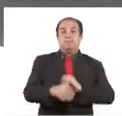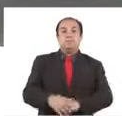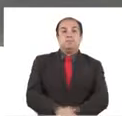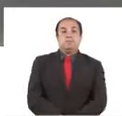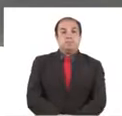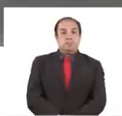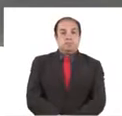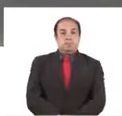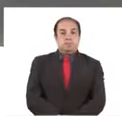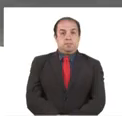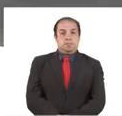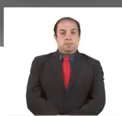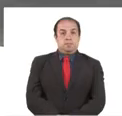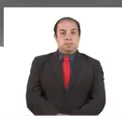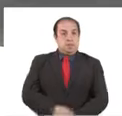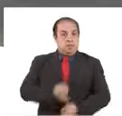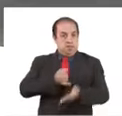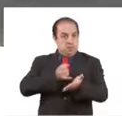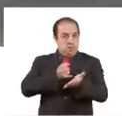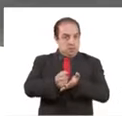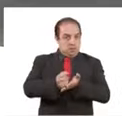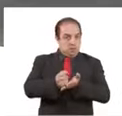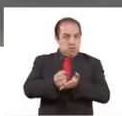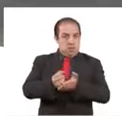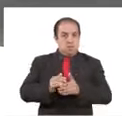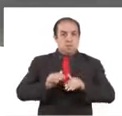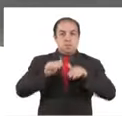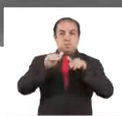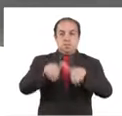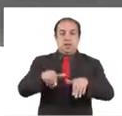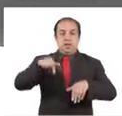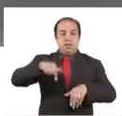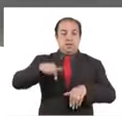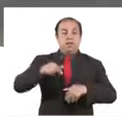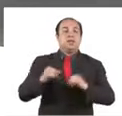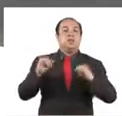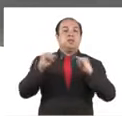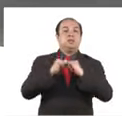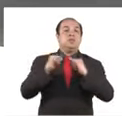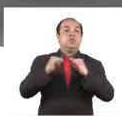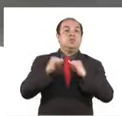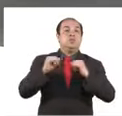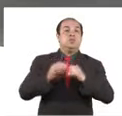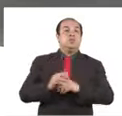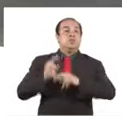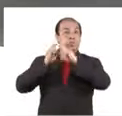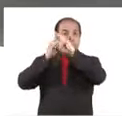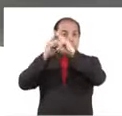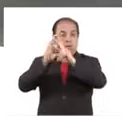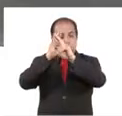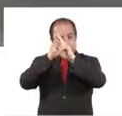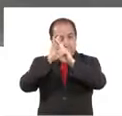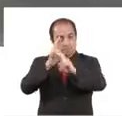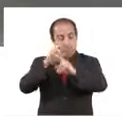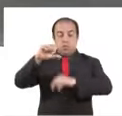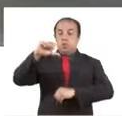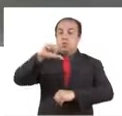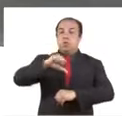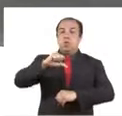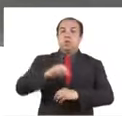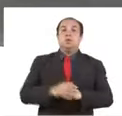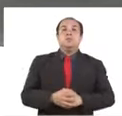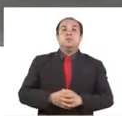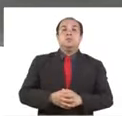Tomamos la firme decisión de ingresar a esta honorable institución, a la que hoy podemos